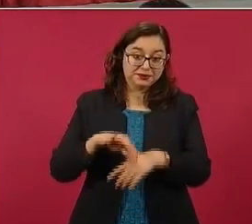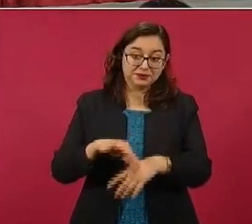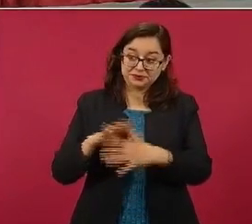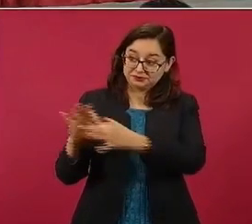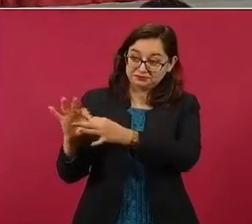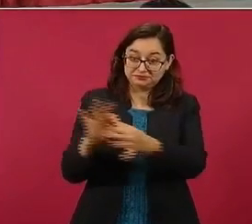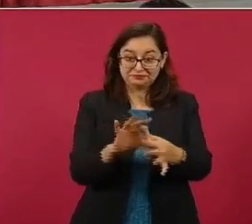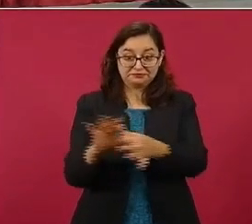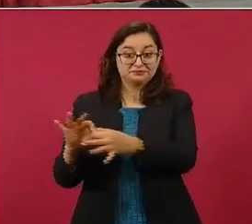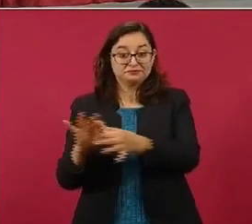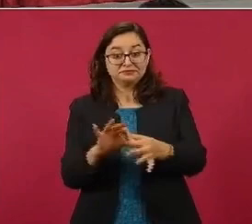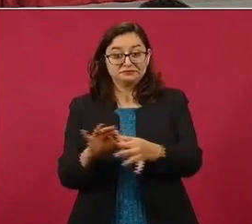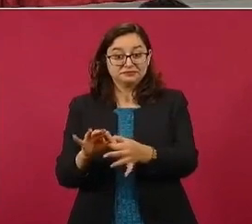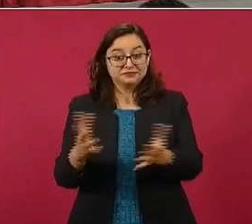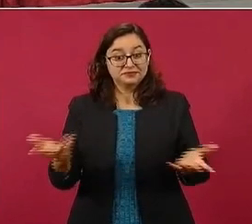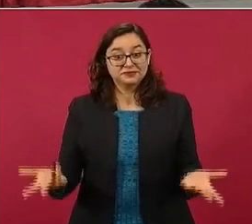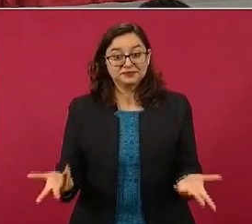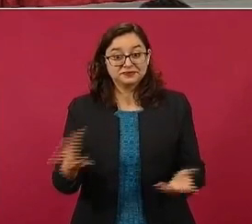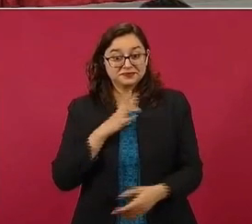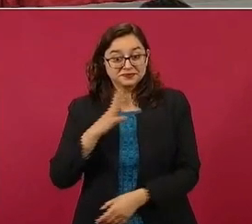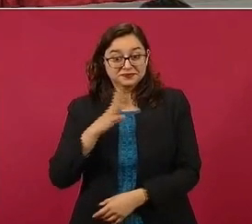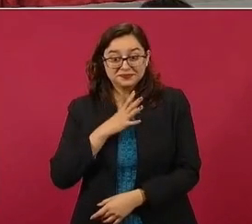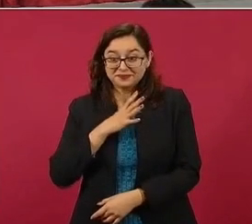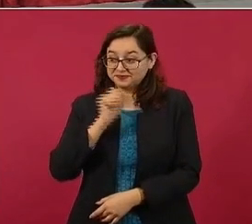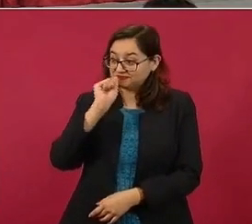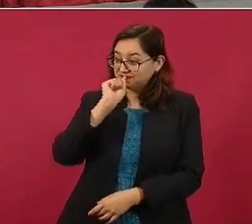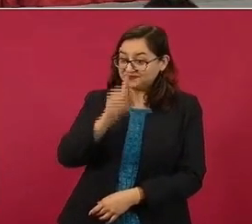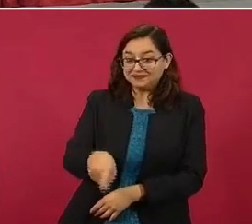son lo mismo, incluso hacen alianzas,